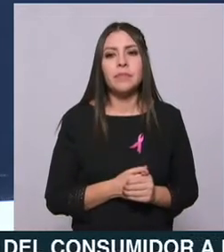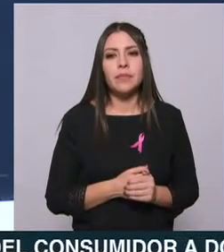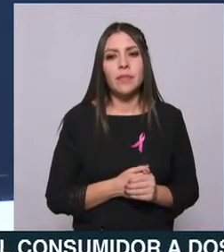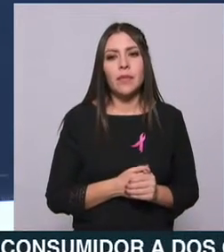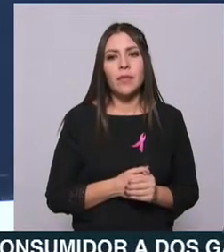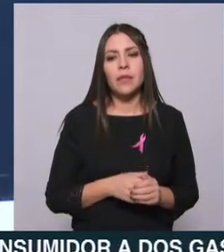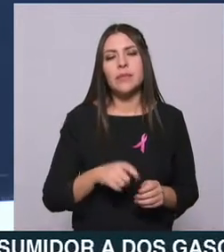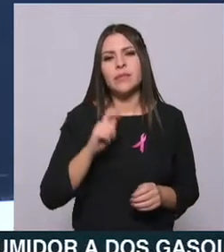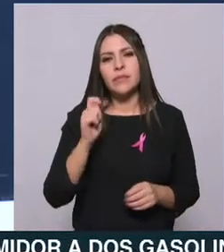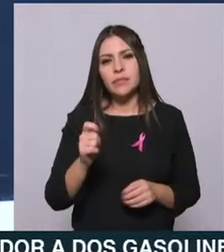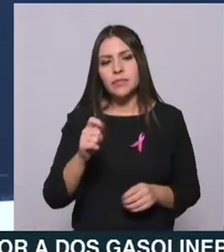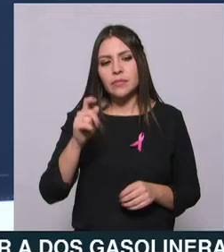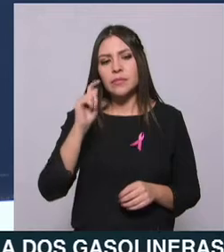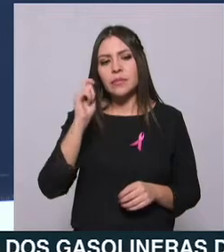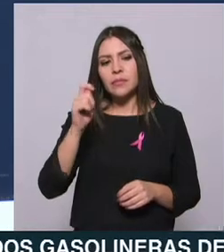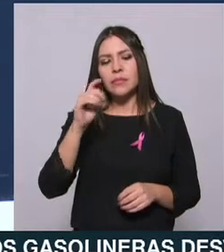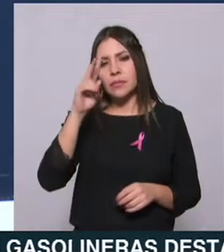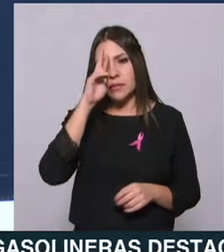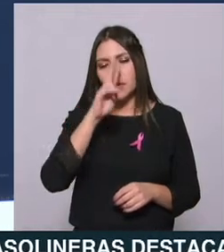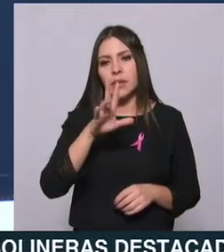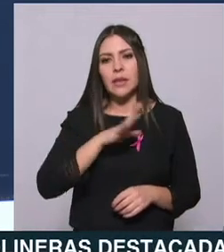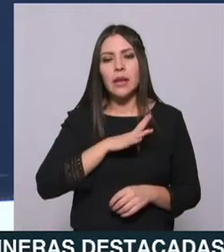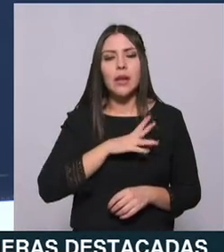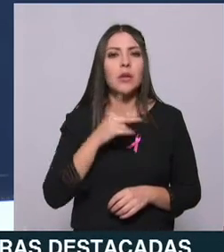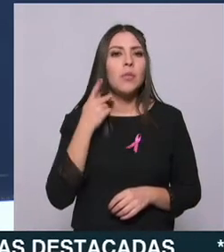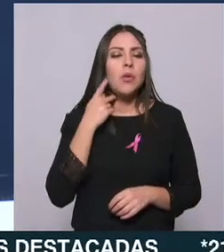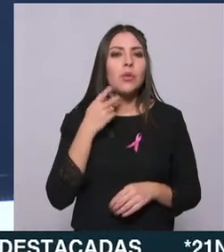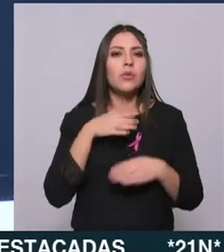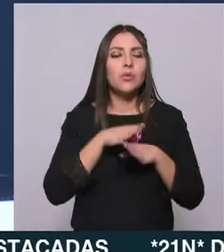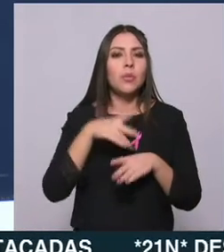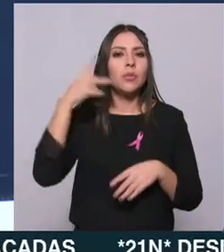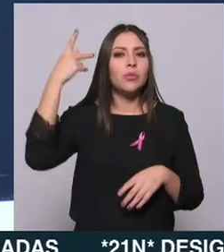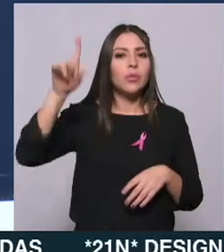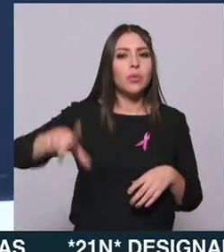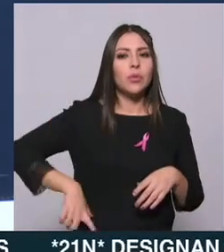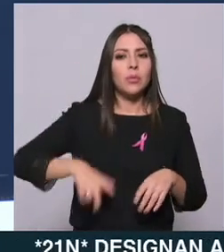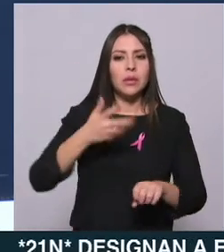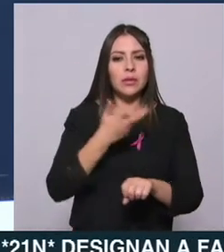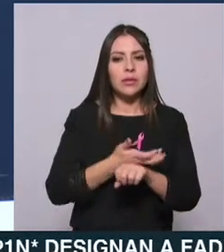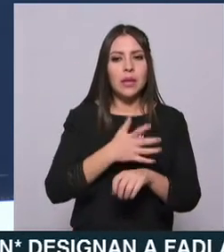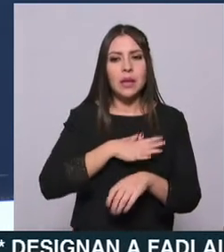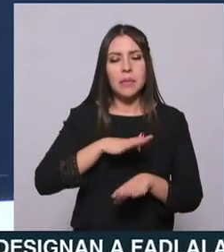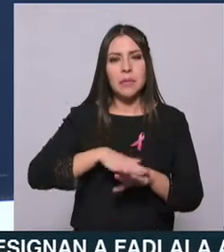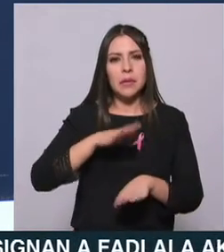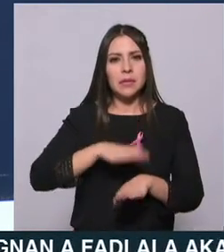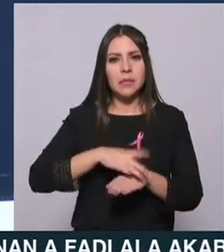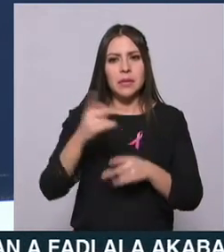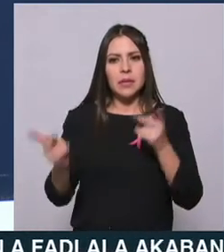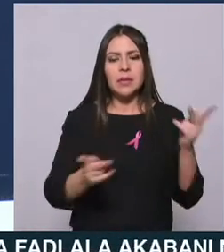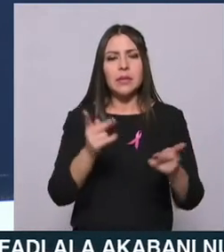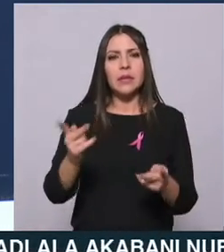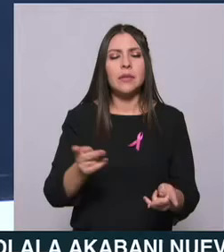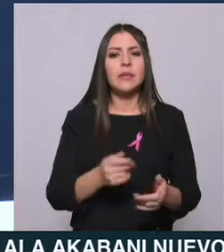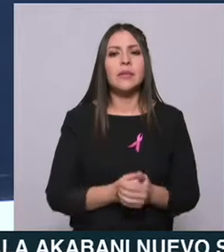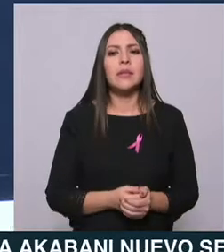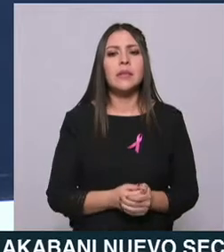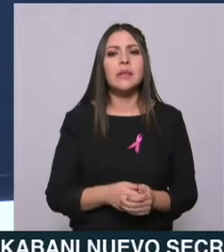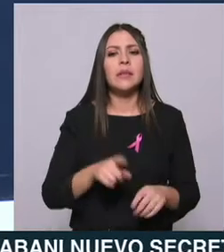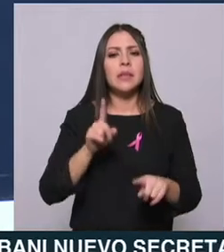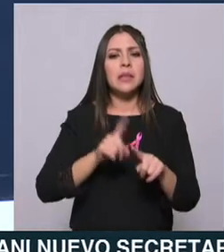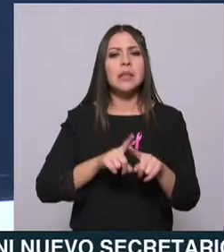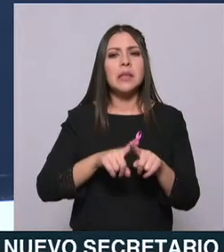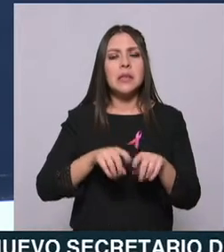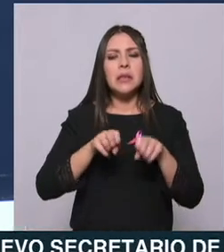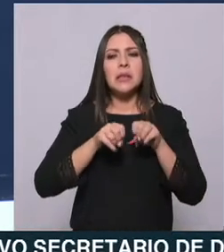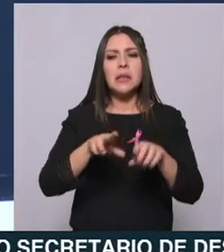industria armamentista en el actual gobierno de Estados Unidos? Más preguntas. ¿Quién dejó crecer al monstruo de